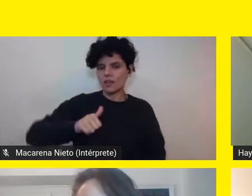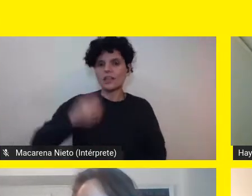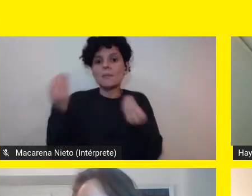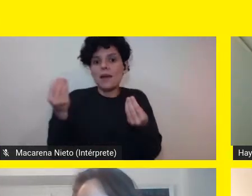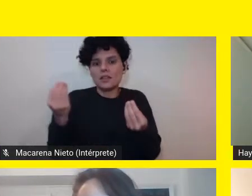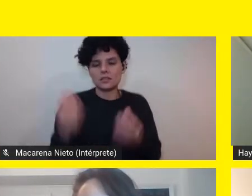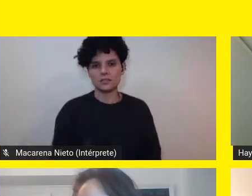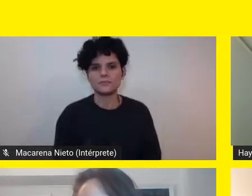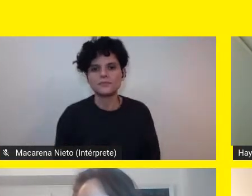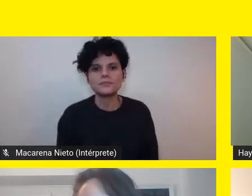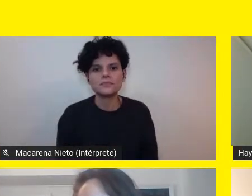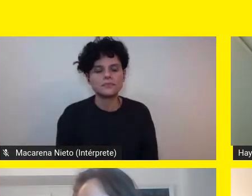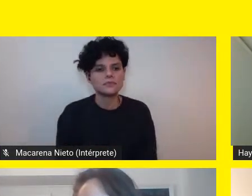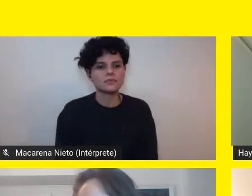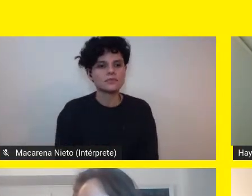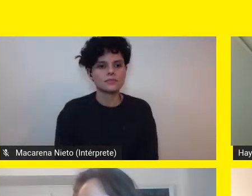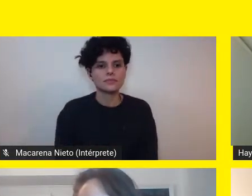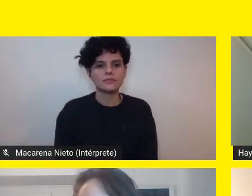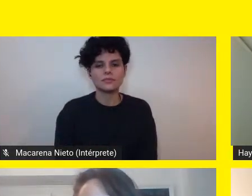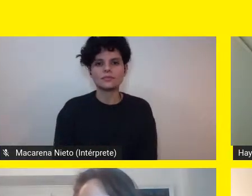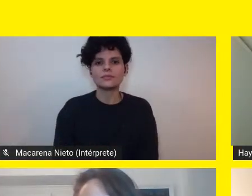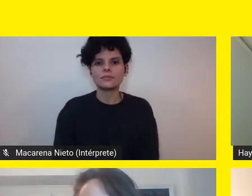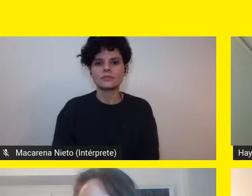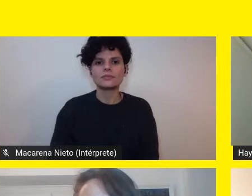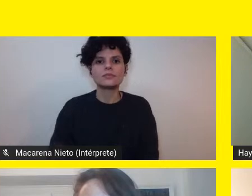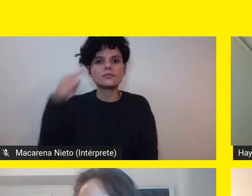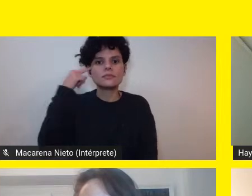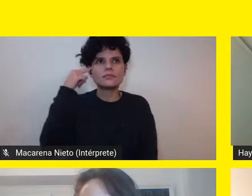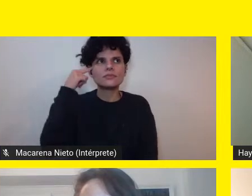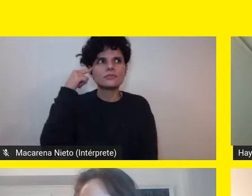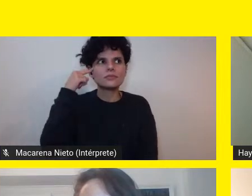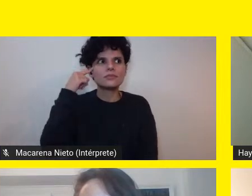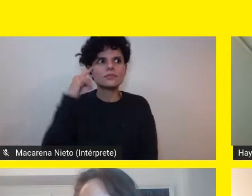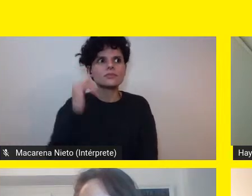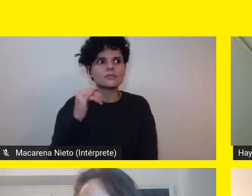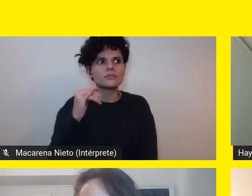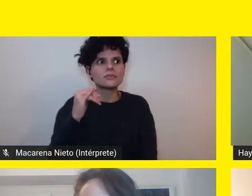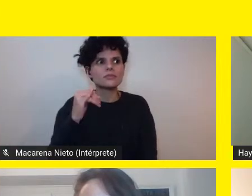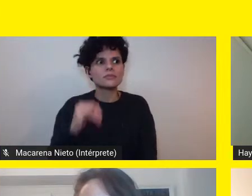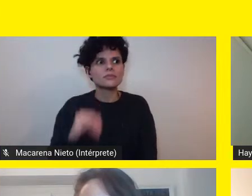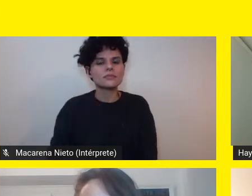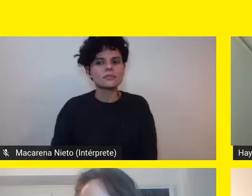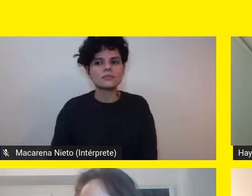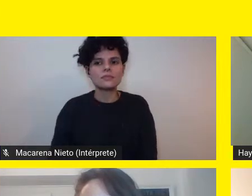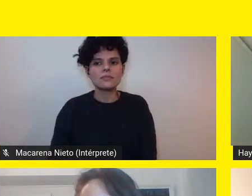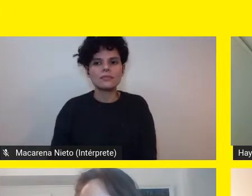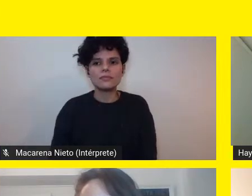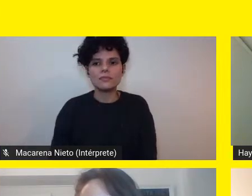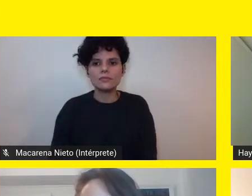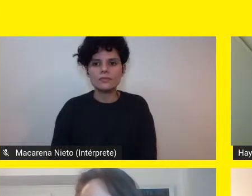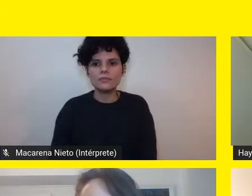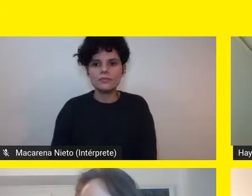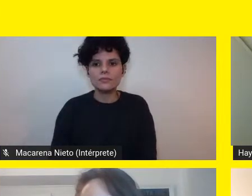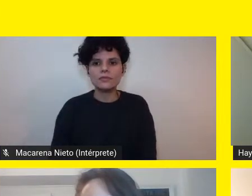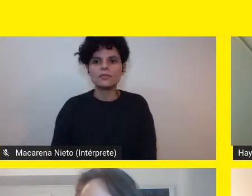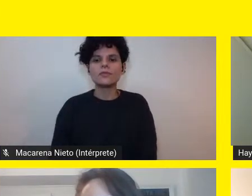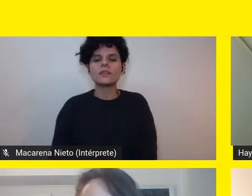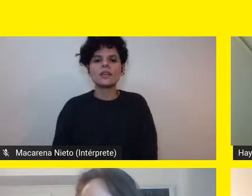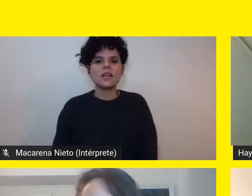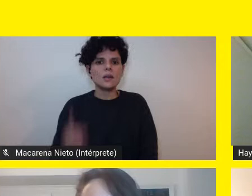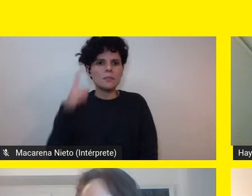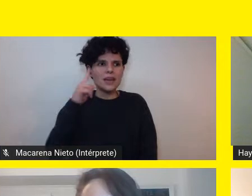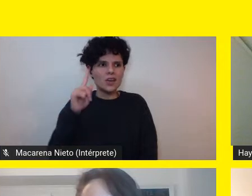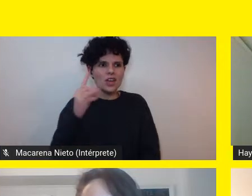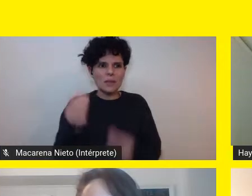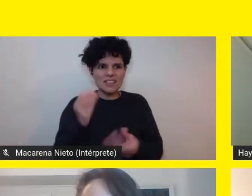yo siento, y bueno, crecí con eso, de que era una humillación, que el Estado ha perpetuado la violación